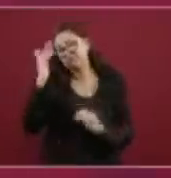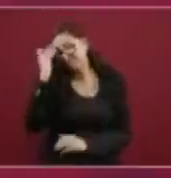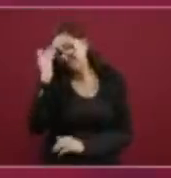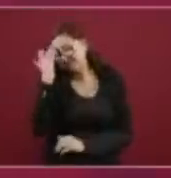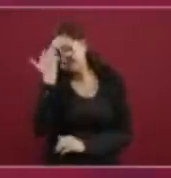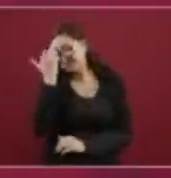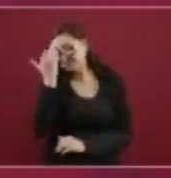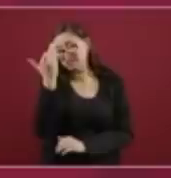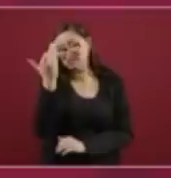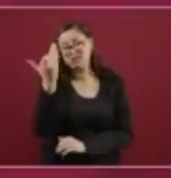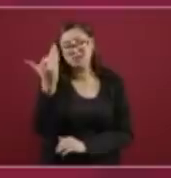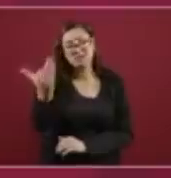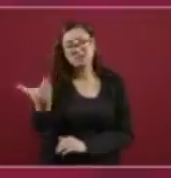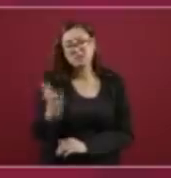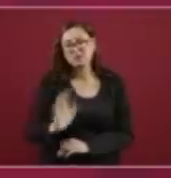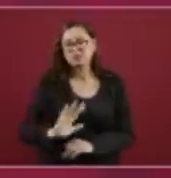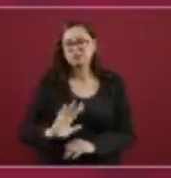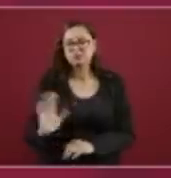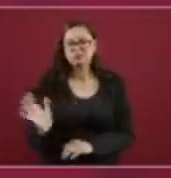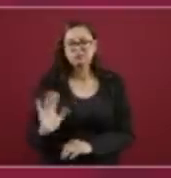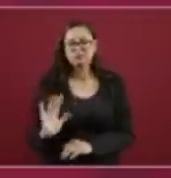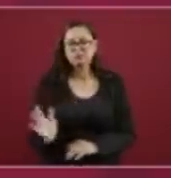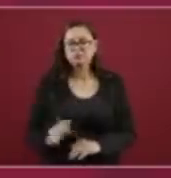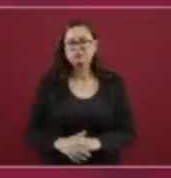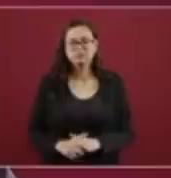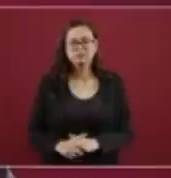más tiempo. Además,